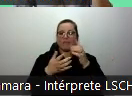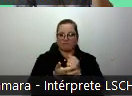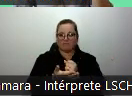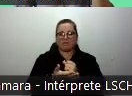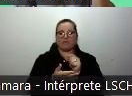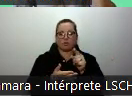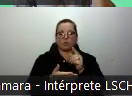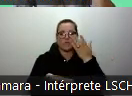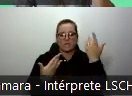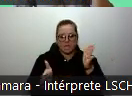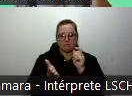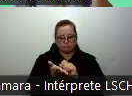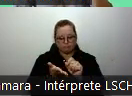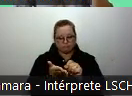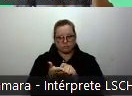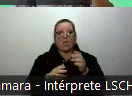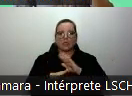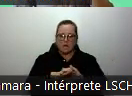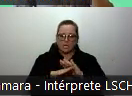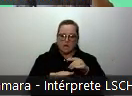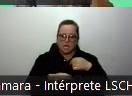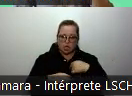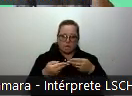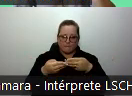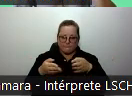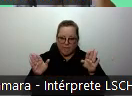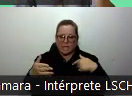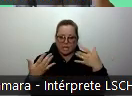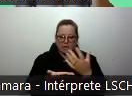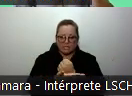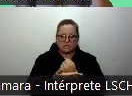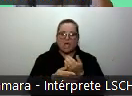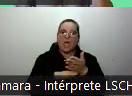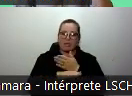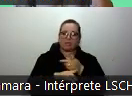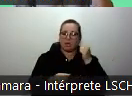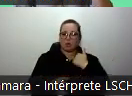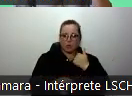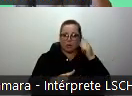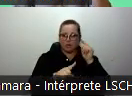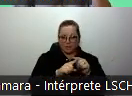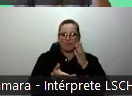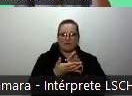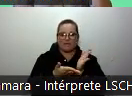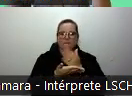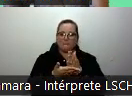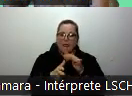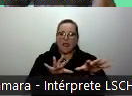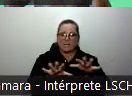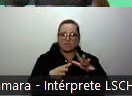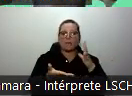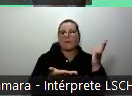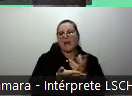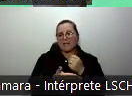metas tienes que tener la tranquilidad que por cumplir tus metas logras tus objetivos pero para eso tienes que definir un plan de acción para alcanzar tu meta no es que